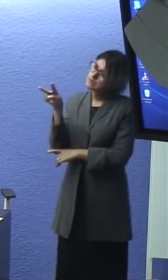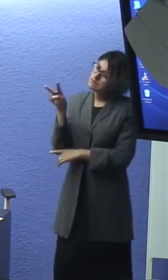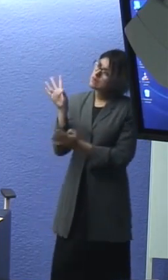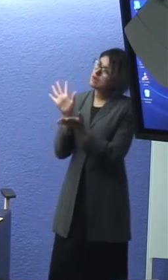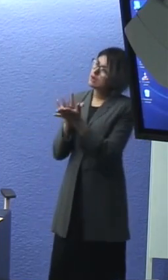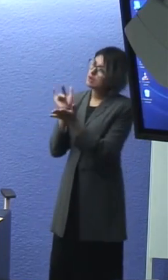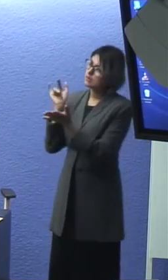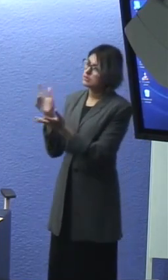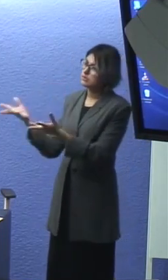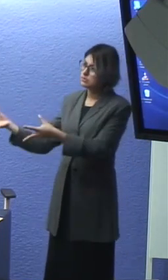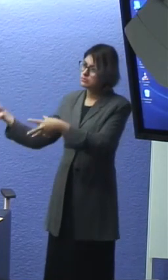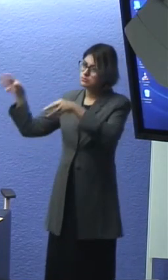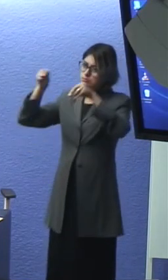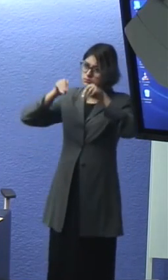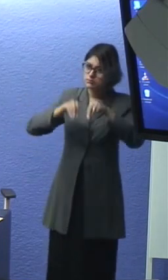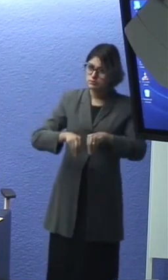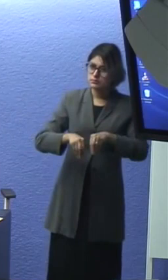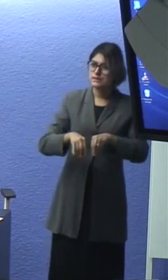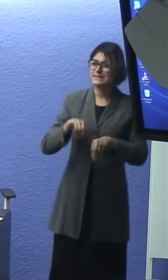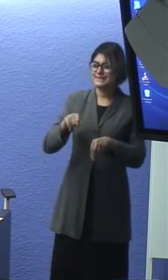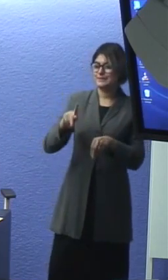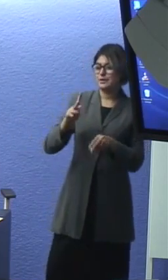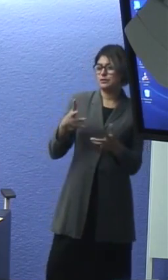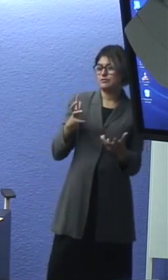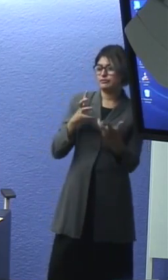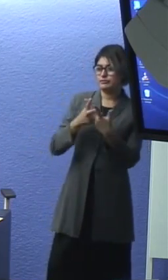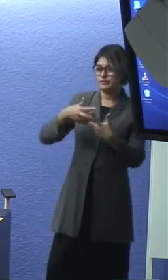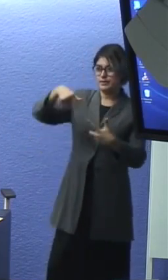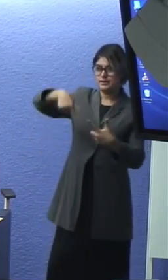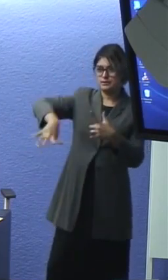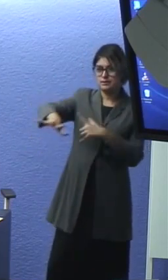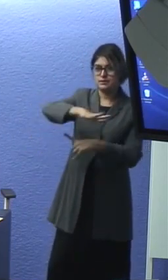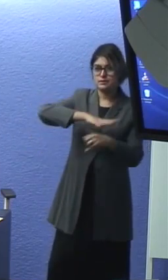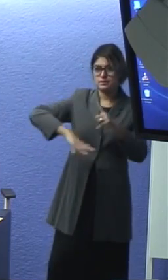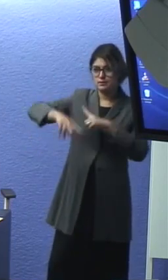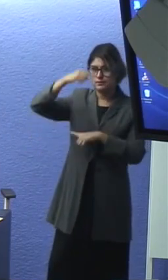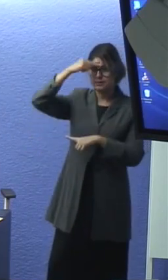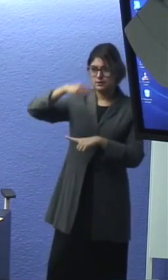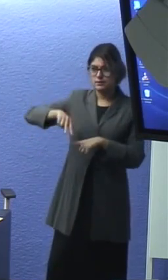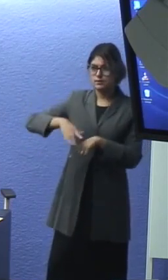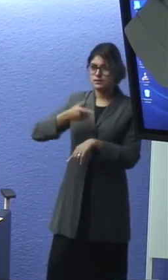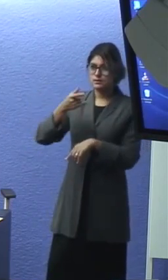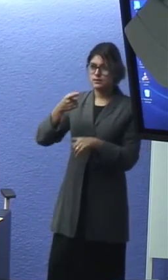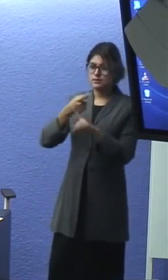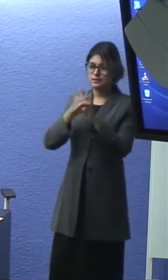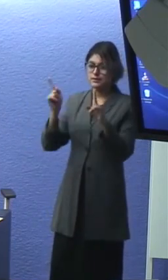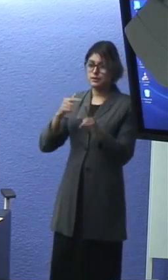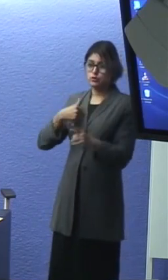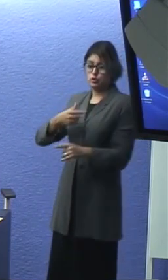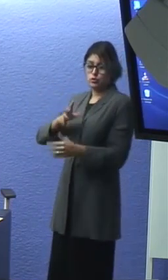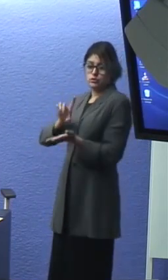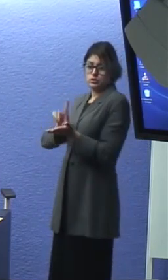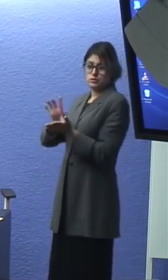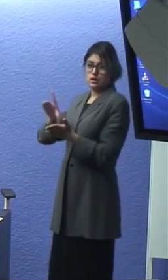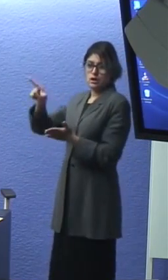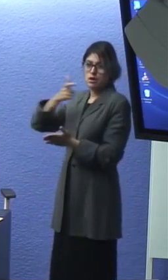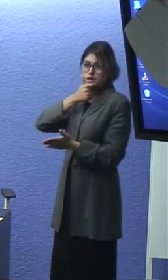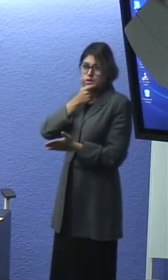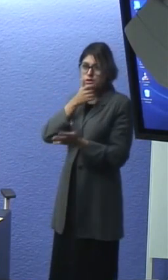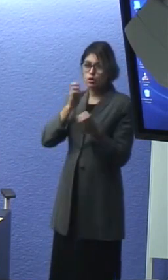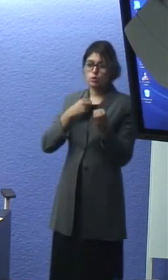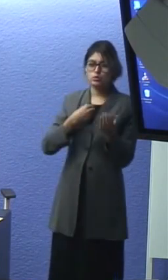adaptarlo a nuestra realidad, porque al final no es lo mismo tener una discapacidad en Inglaterra o en Estados Unidos que